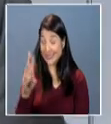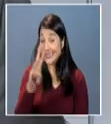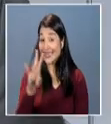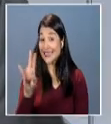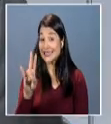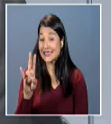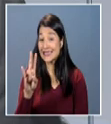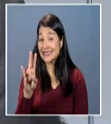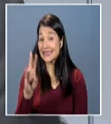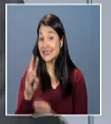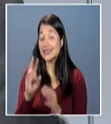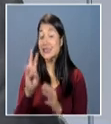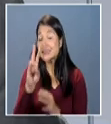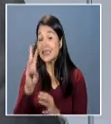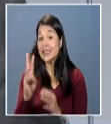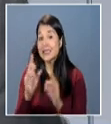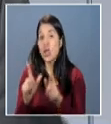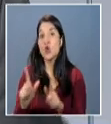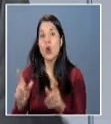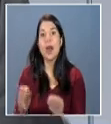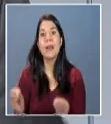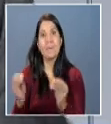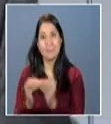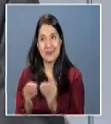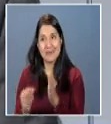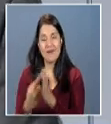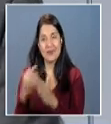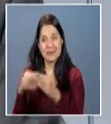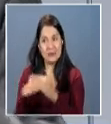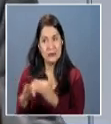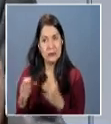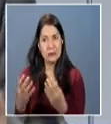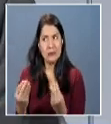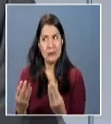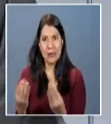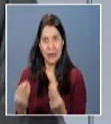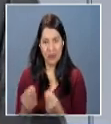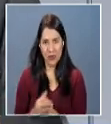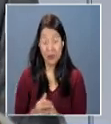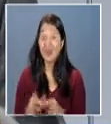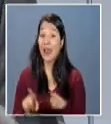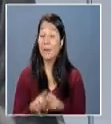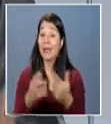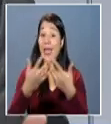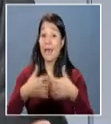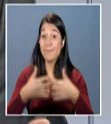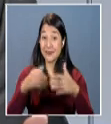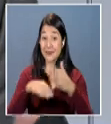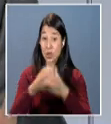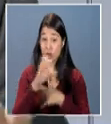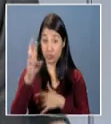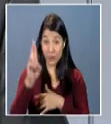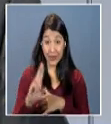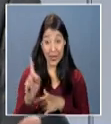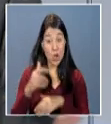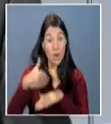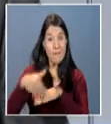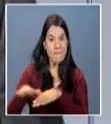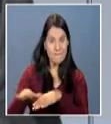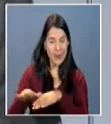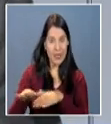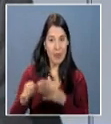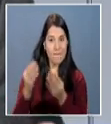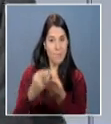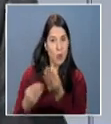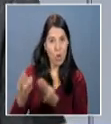también los que entregan correo les da miedo entrar. Por otro lado, hay empresas en Costa Rica que no envían ciertos productos a ciertos lugares porque